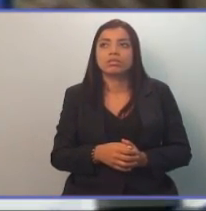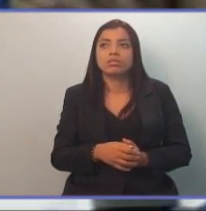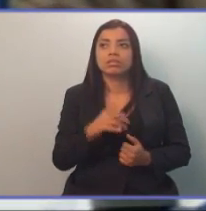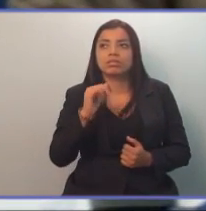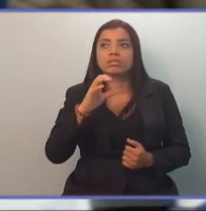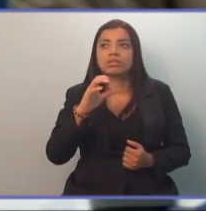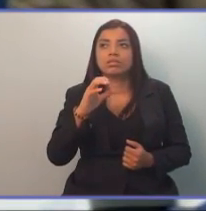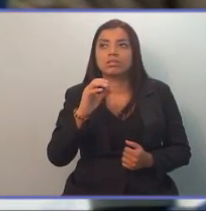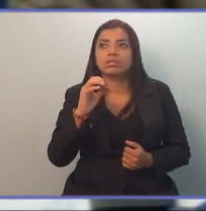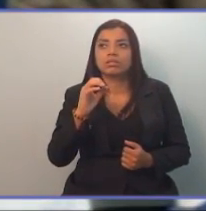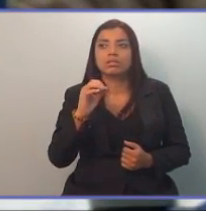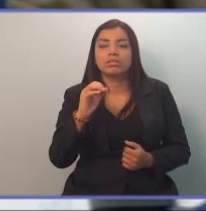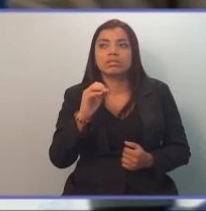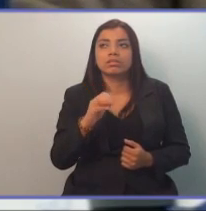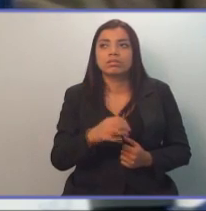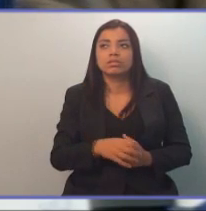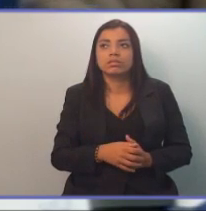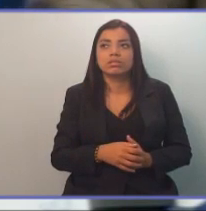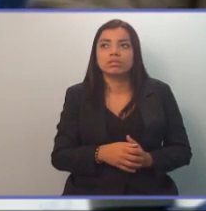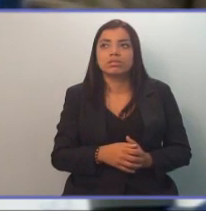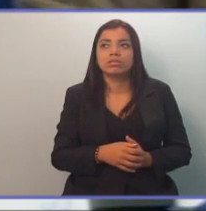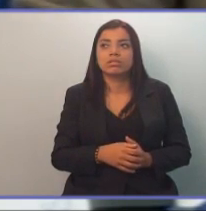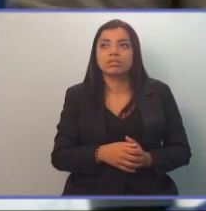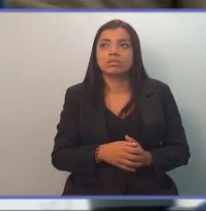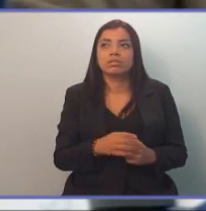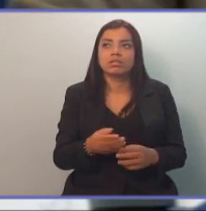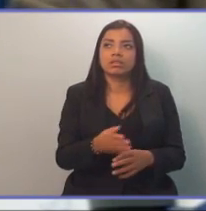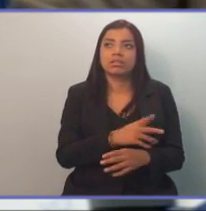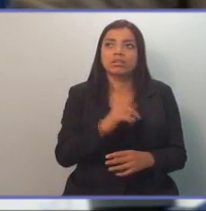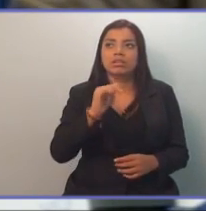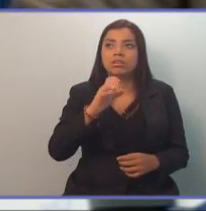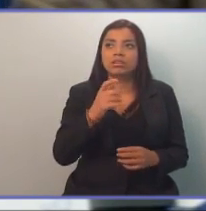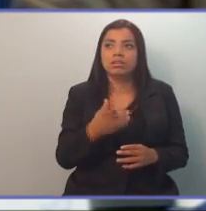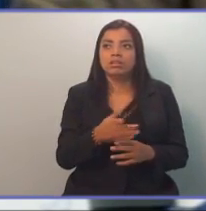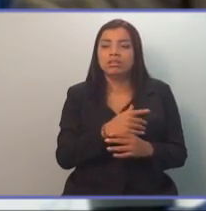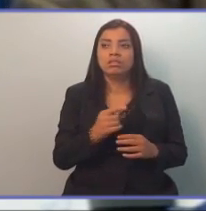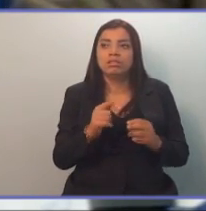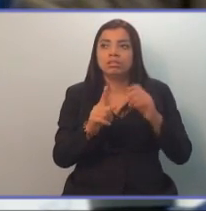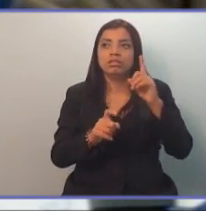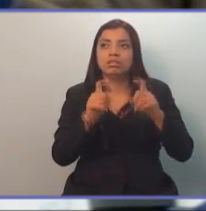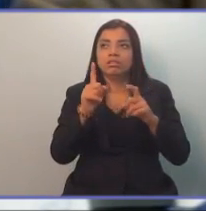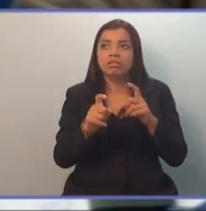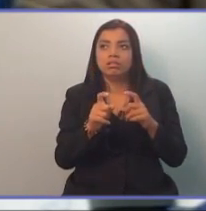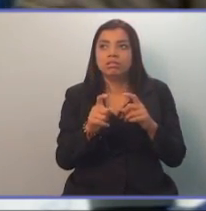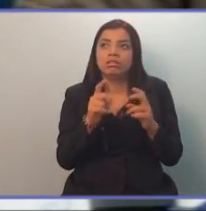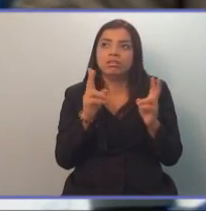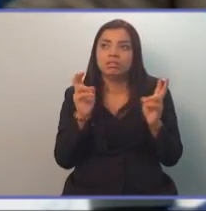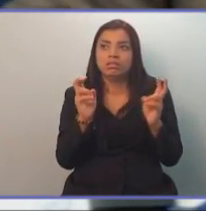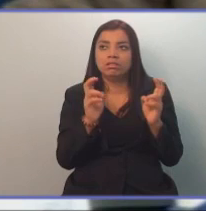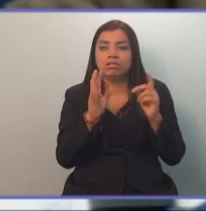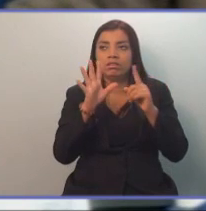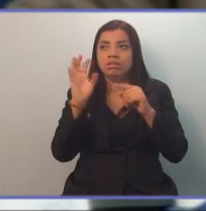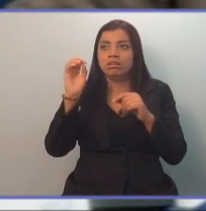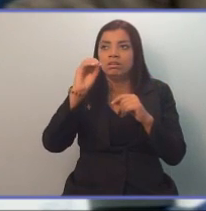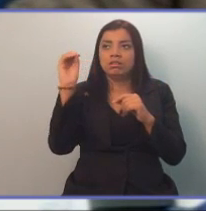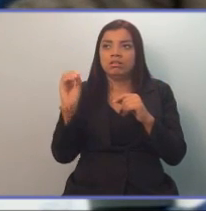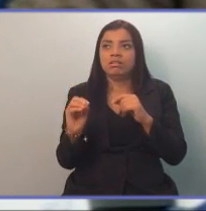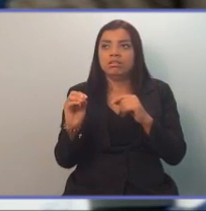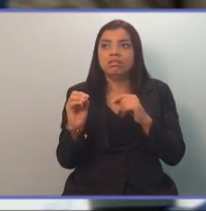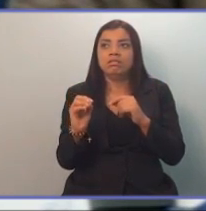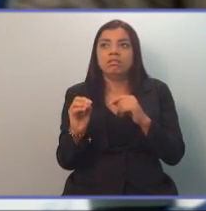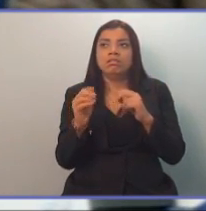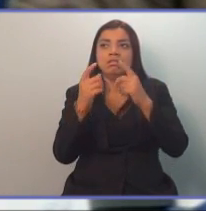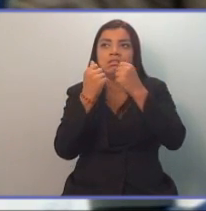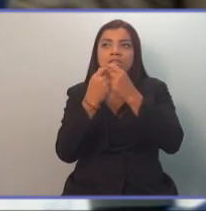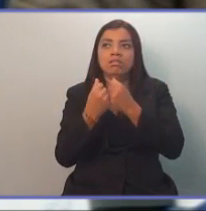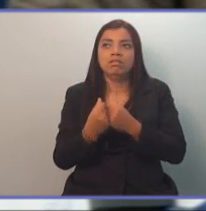Licenciada, al licenciado que le antecedió le pregunté acerca del 6%, que es el